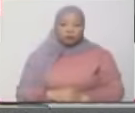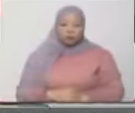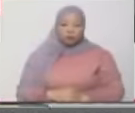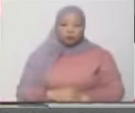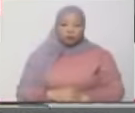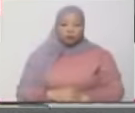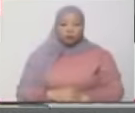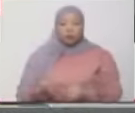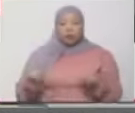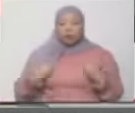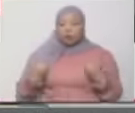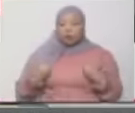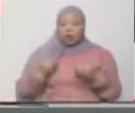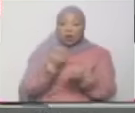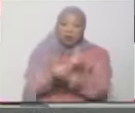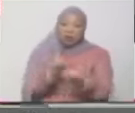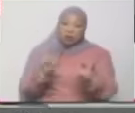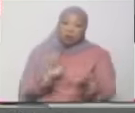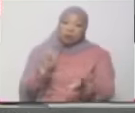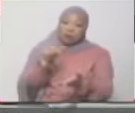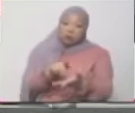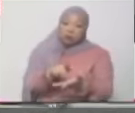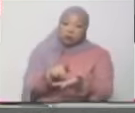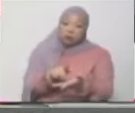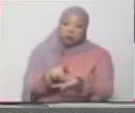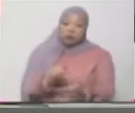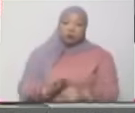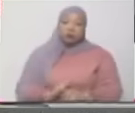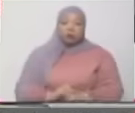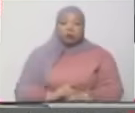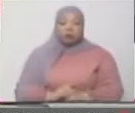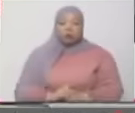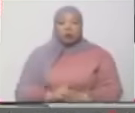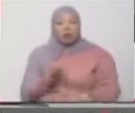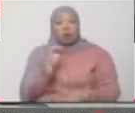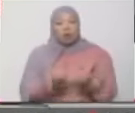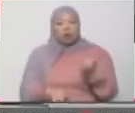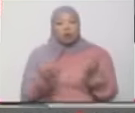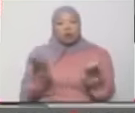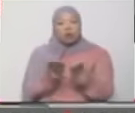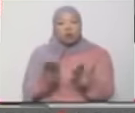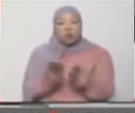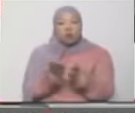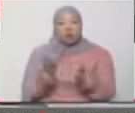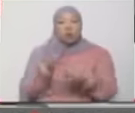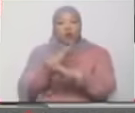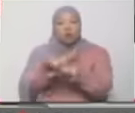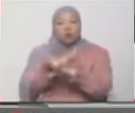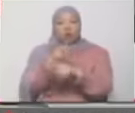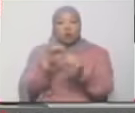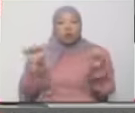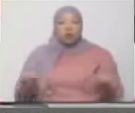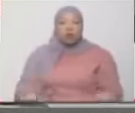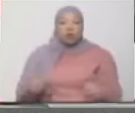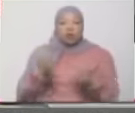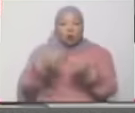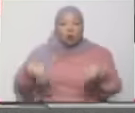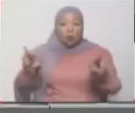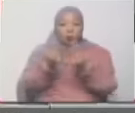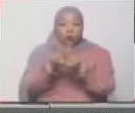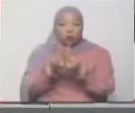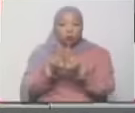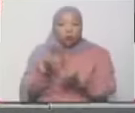Así digo entonces en la democracia participativa, porque a veces en algunos colegios vamos a jugar al modelo de la ONU. ¿Te han escuchado